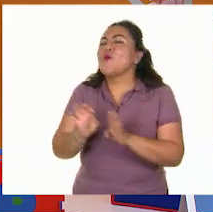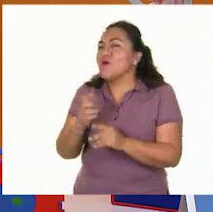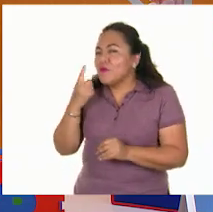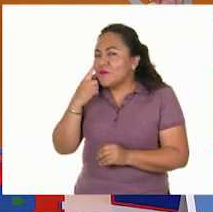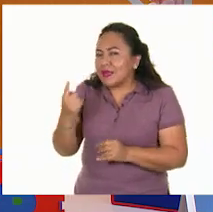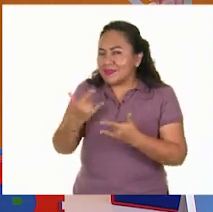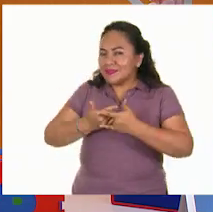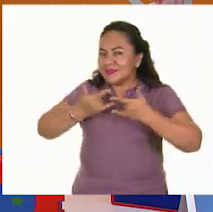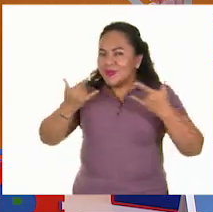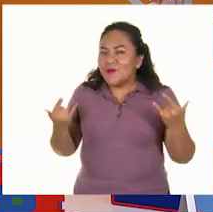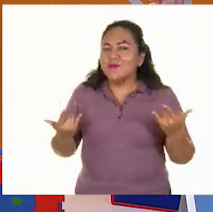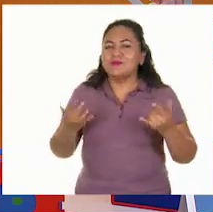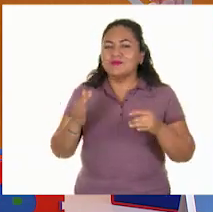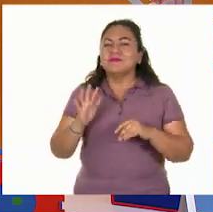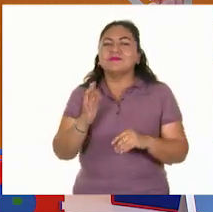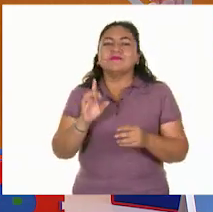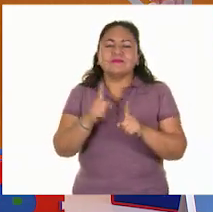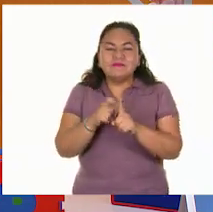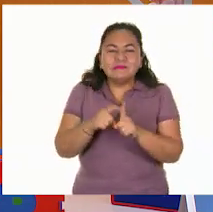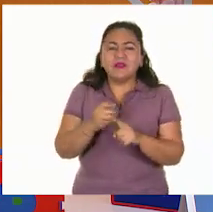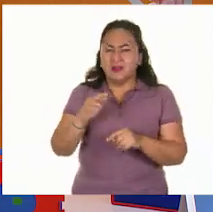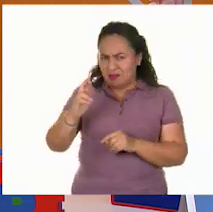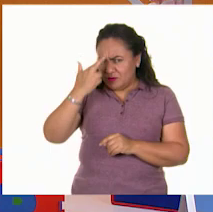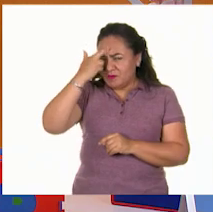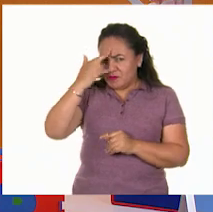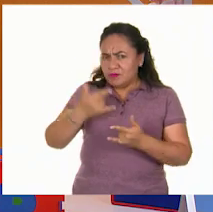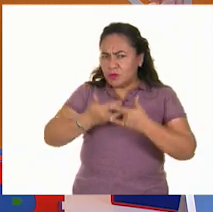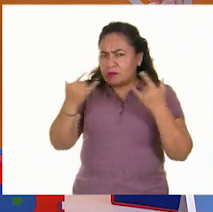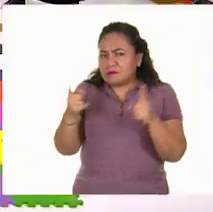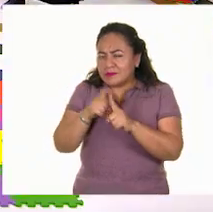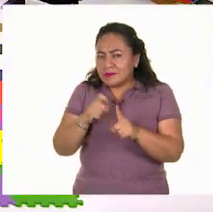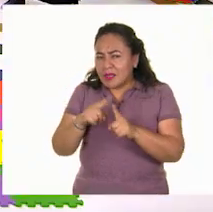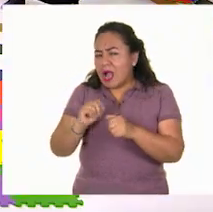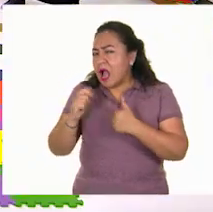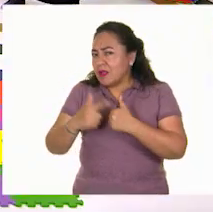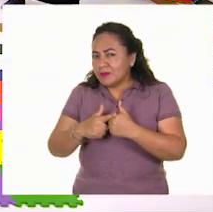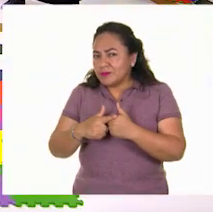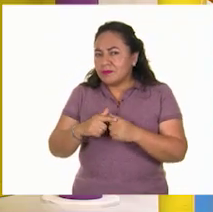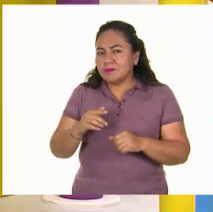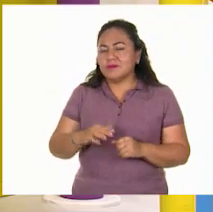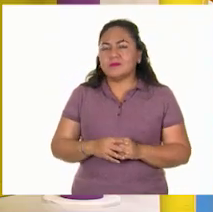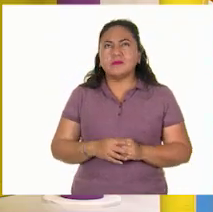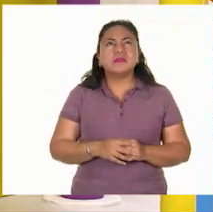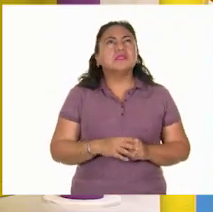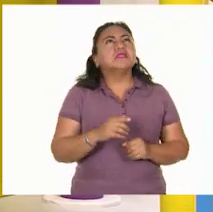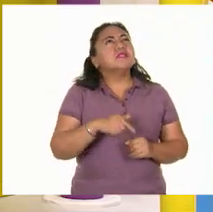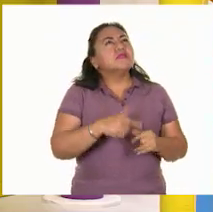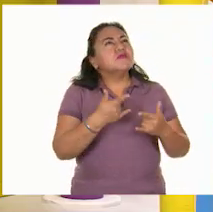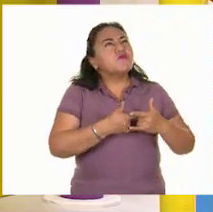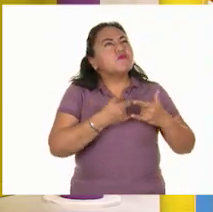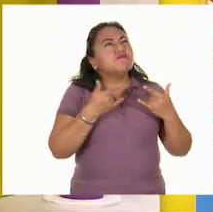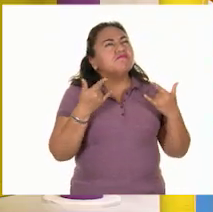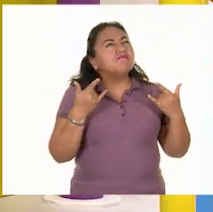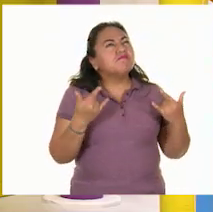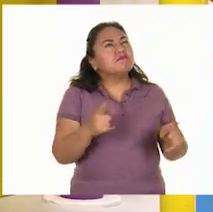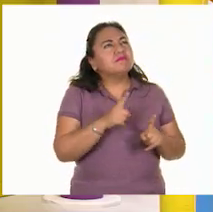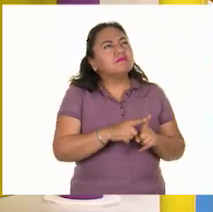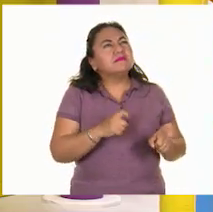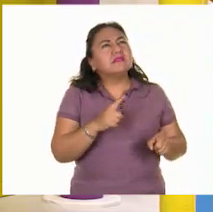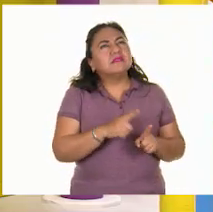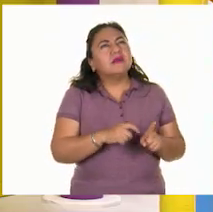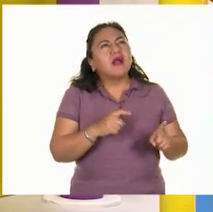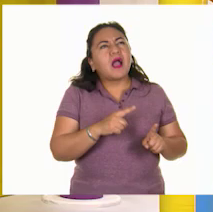las historias, los cuentos? ¿Recuerdas algún cuento clásico? ¿Recuerdo algún cuento clásico? A ver,